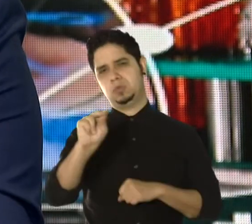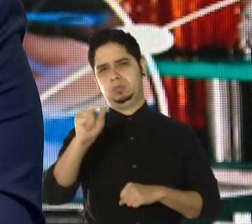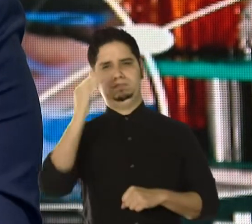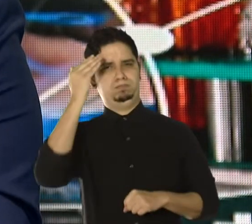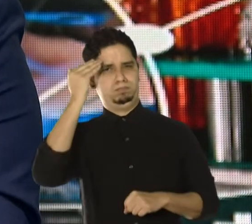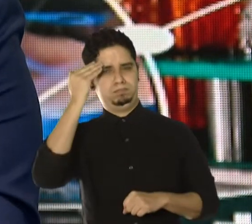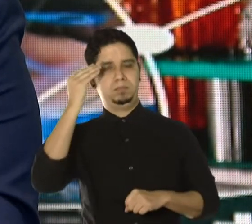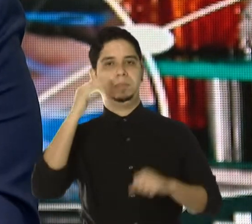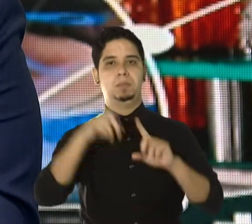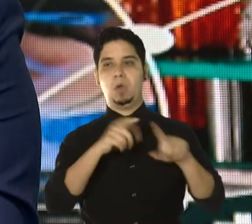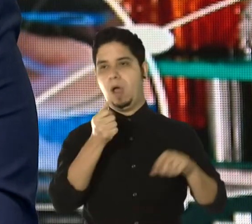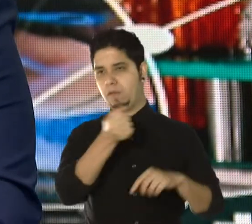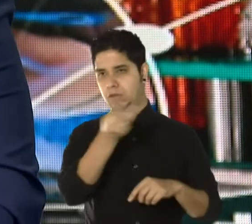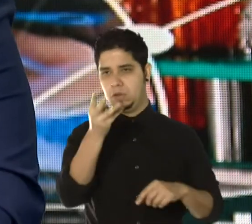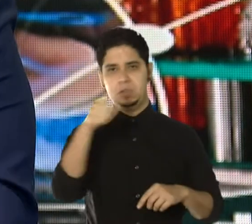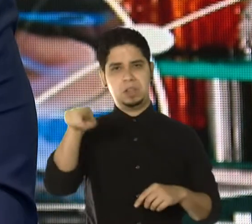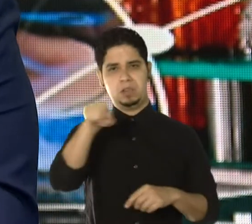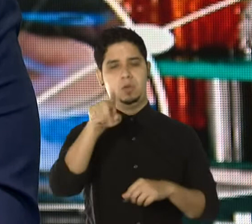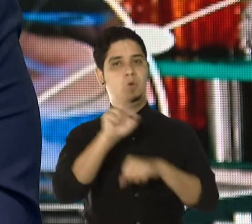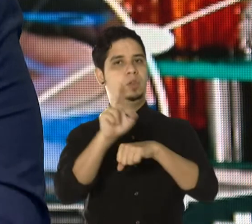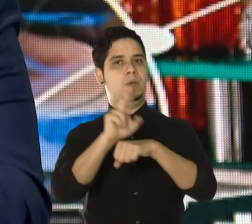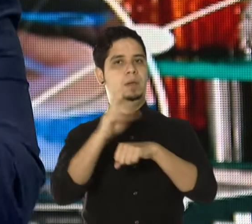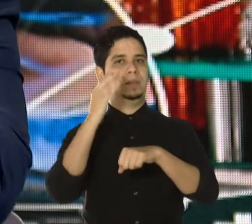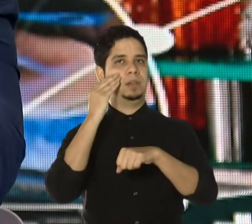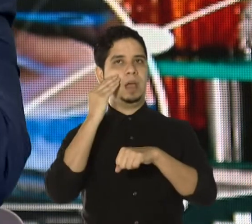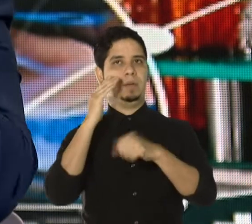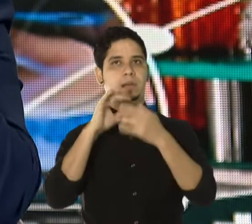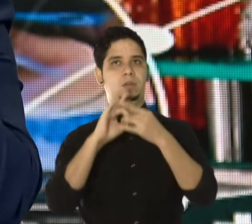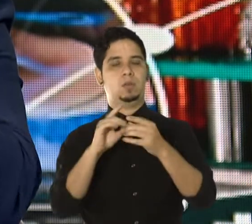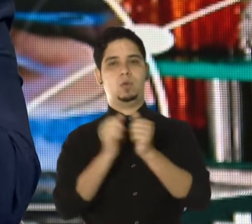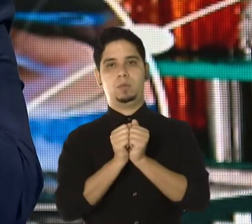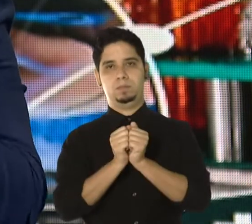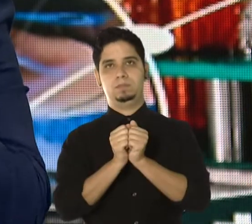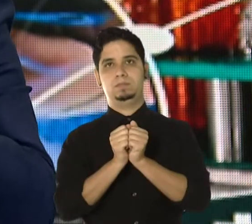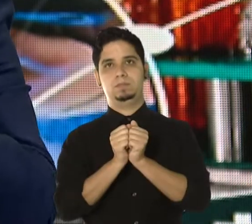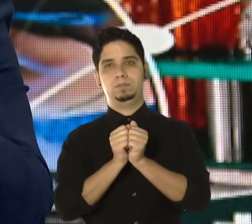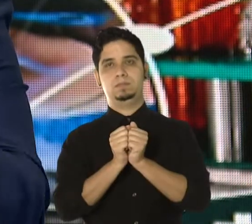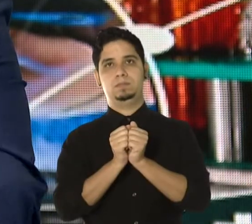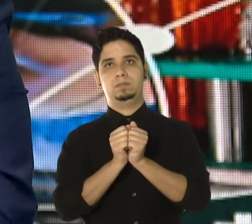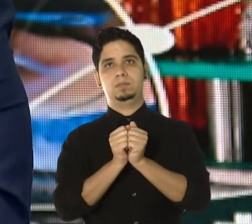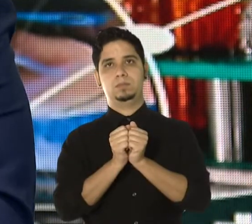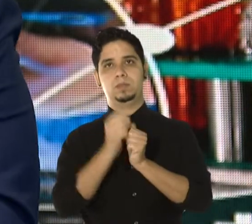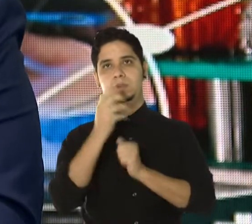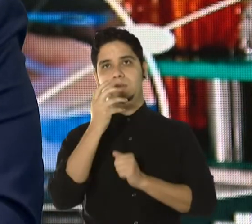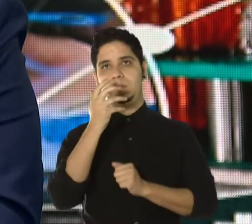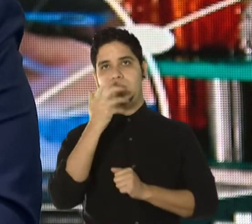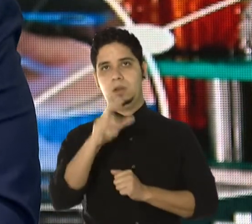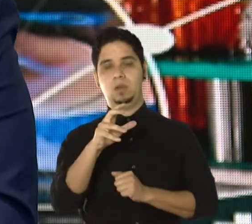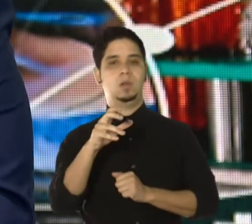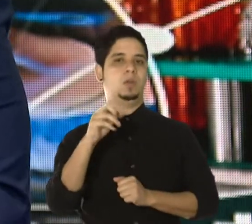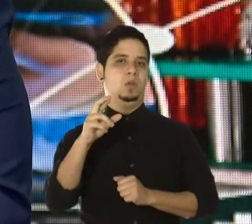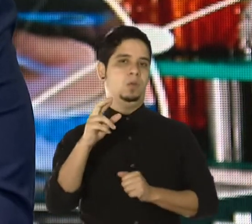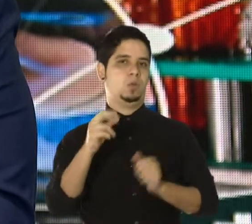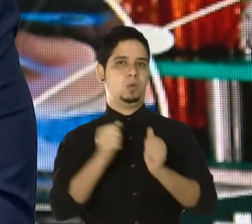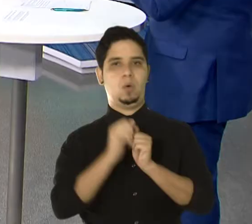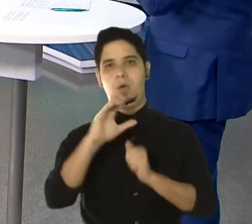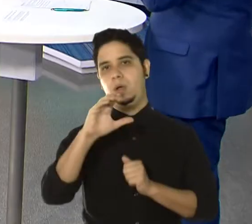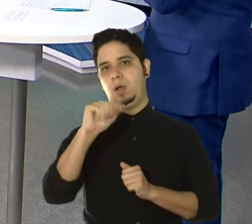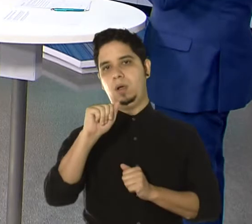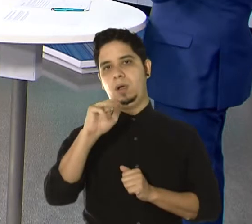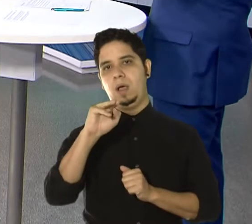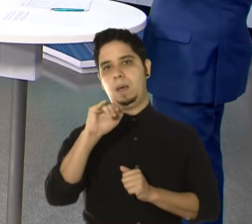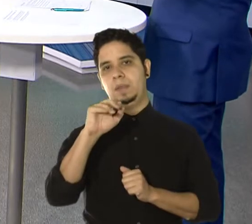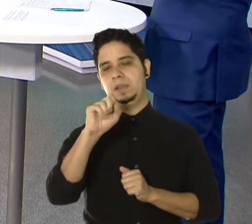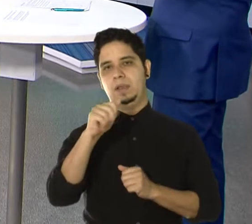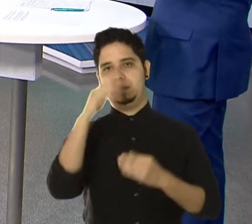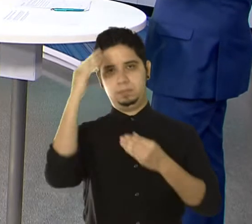incluso usaban, por los temas de calor, se cubrían la cara con tela. Por el tema, exactamente. De hecho, hay personas que sí que lo